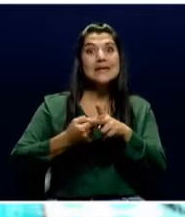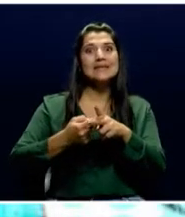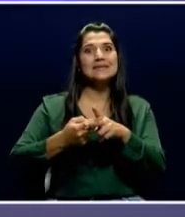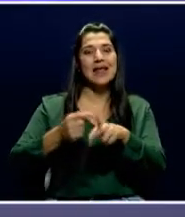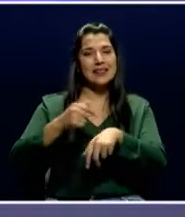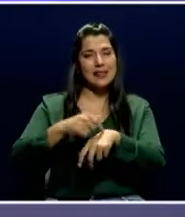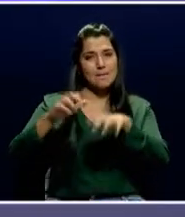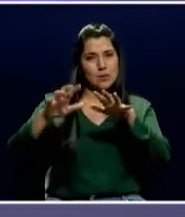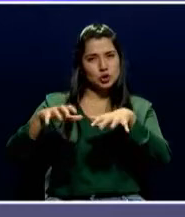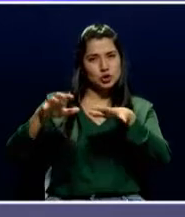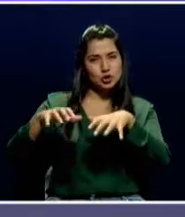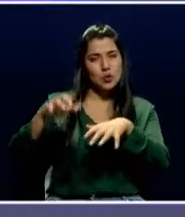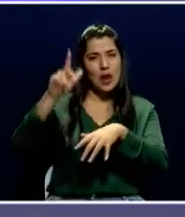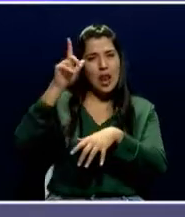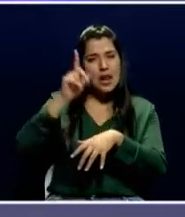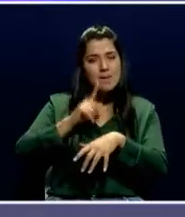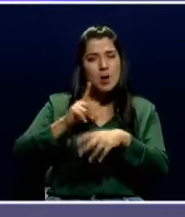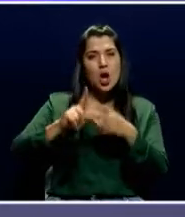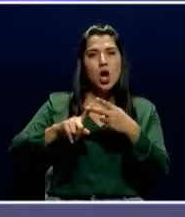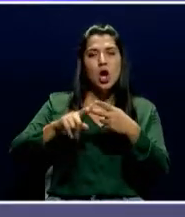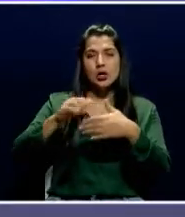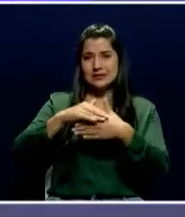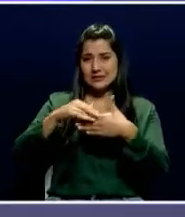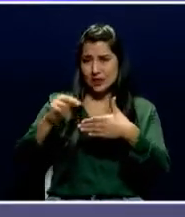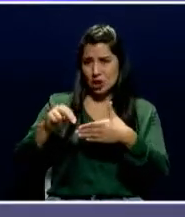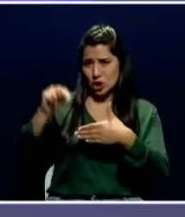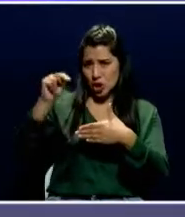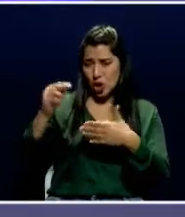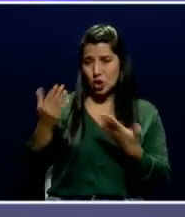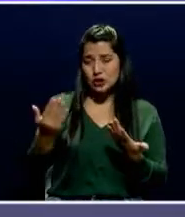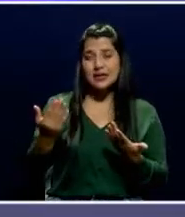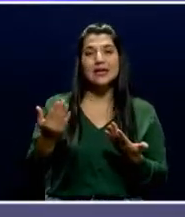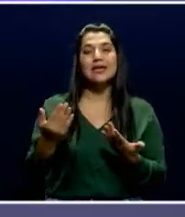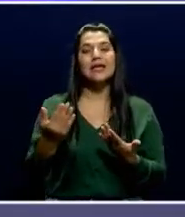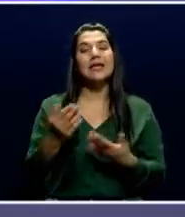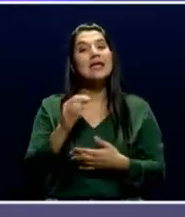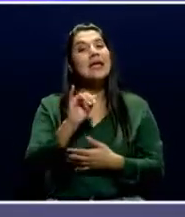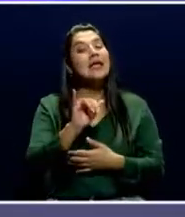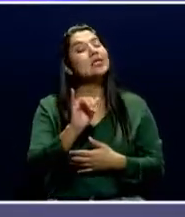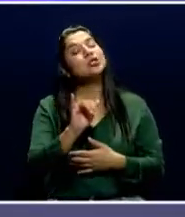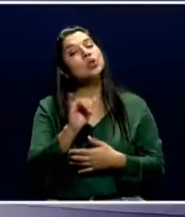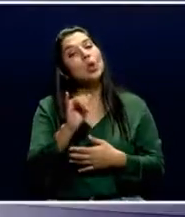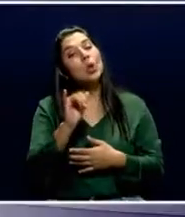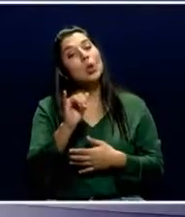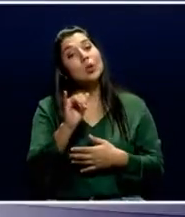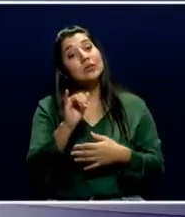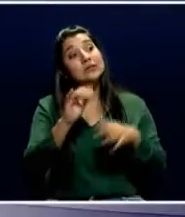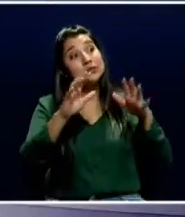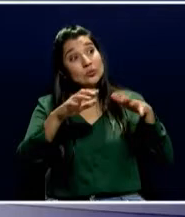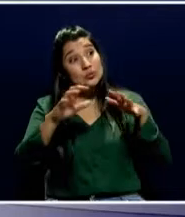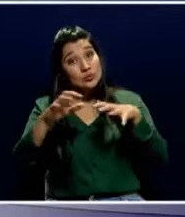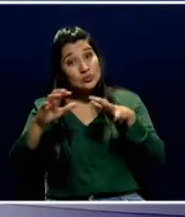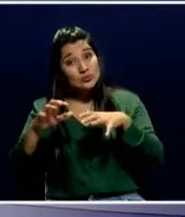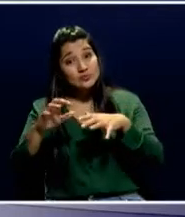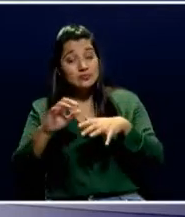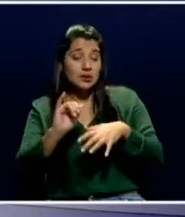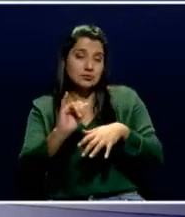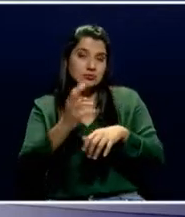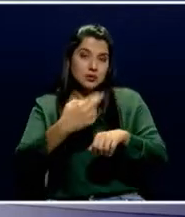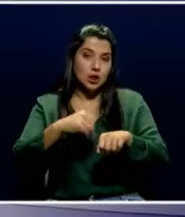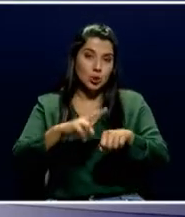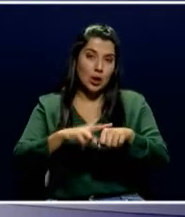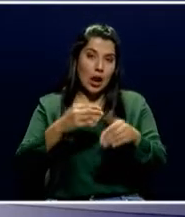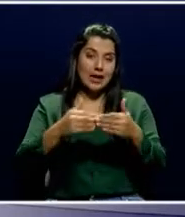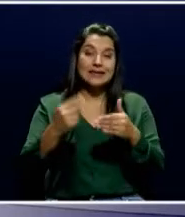Caribe y en la zona norte. Es una contingencia que usualmente trae es un fenómeno natural que usualmente en